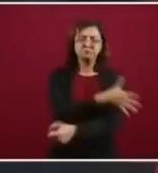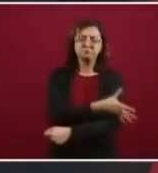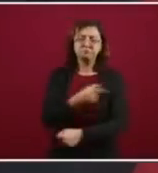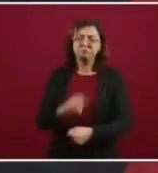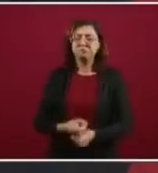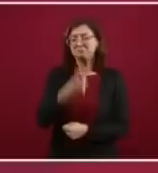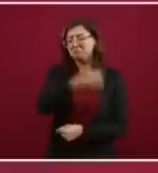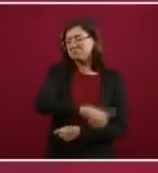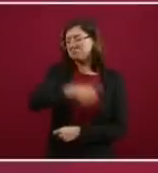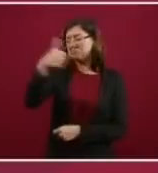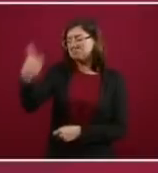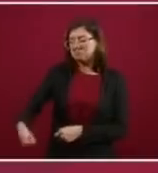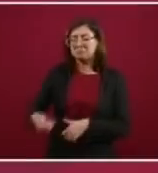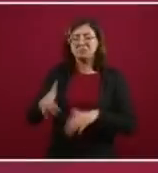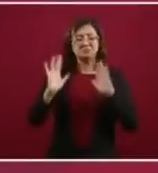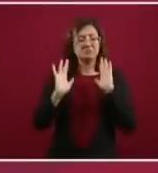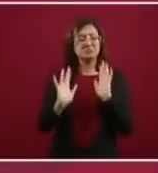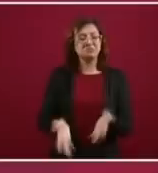y ya,